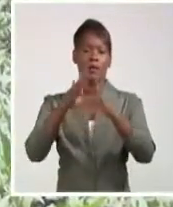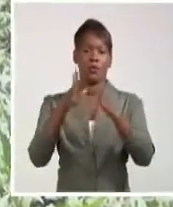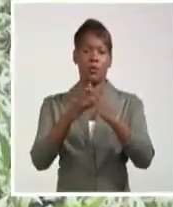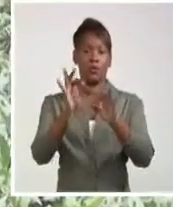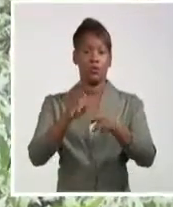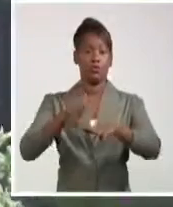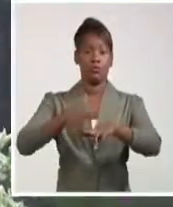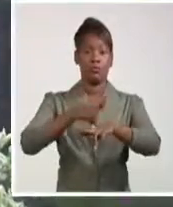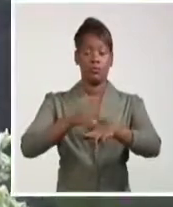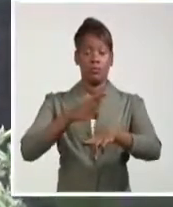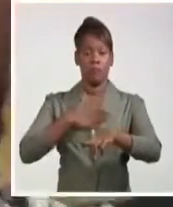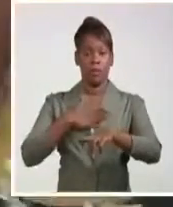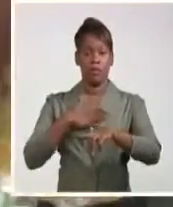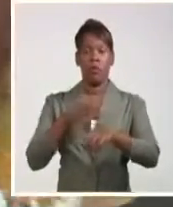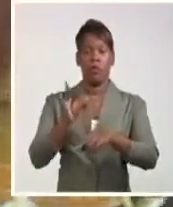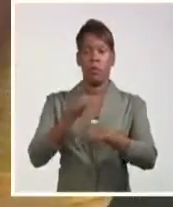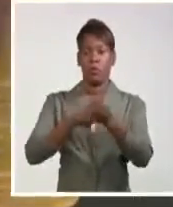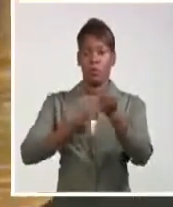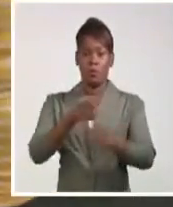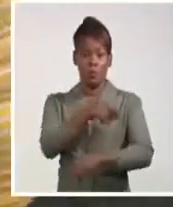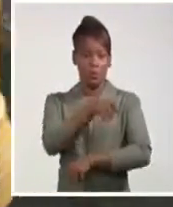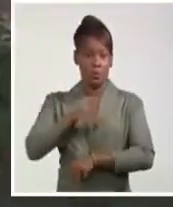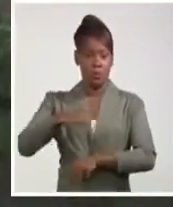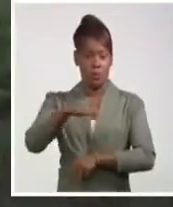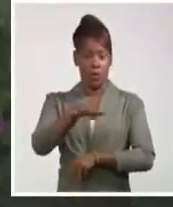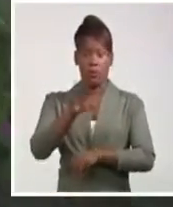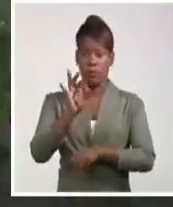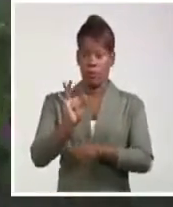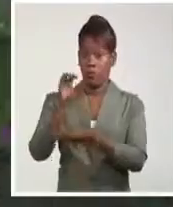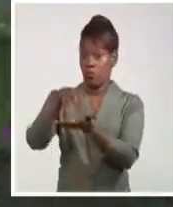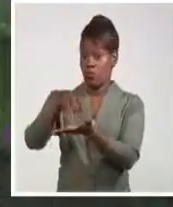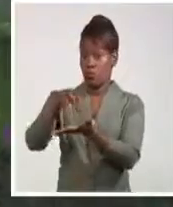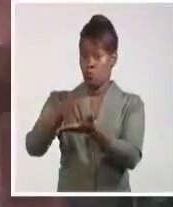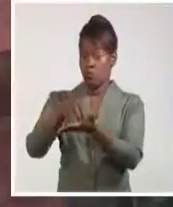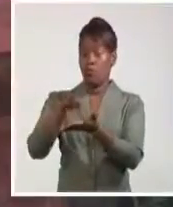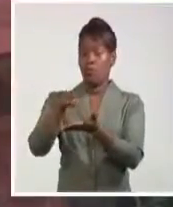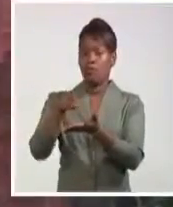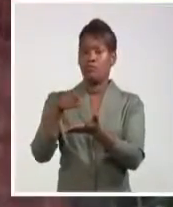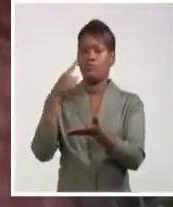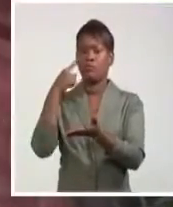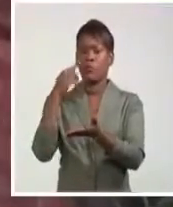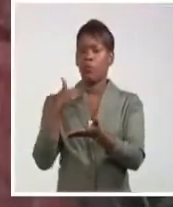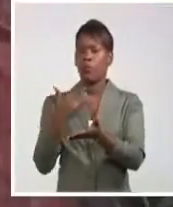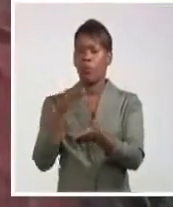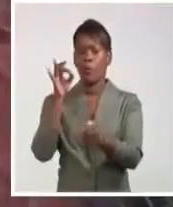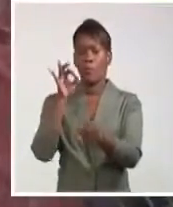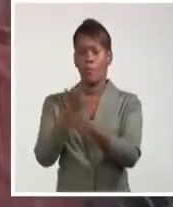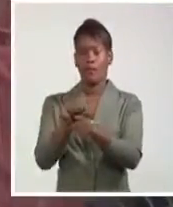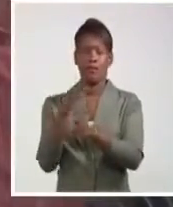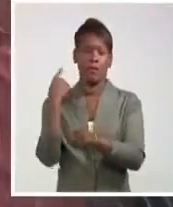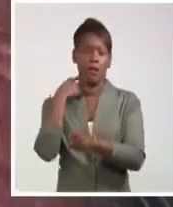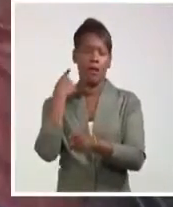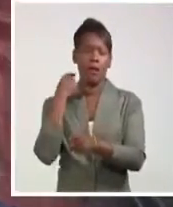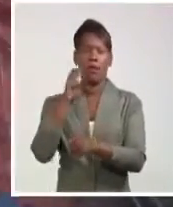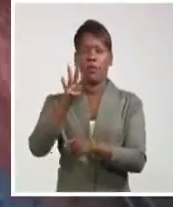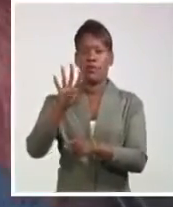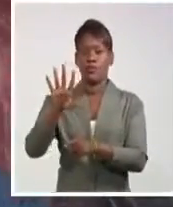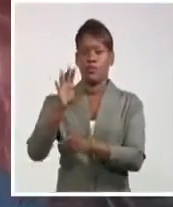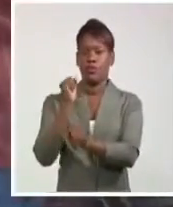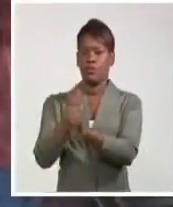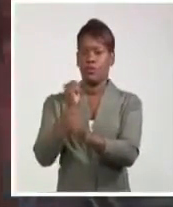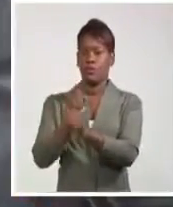Orlando Lara es delegado en Felicidad Yateras, función que cumple ininterrumpidamente desde que hace 45 años se creara el